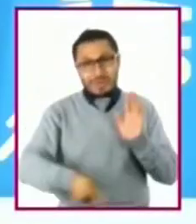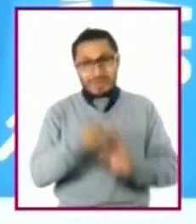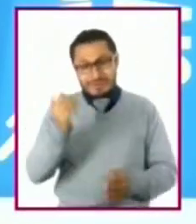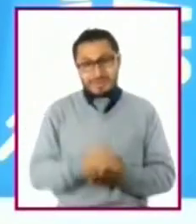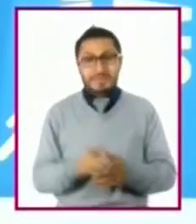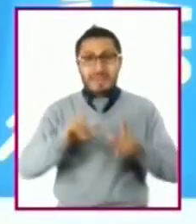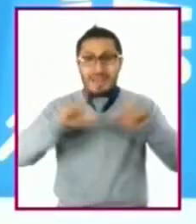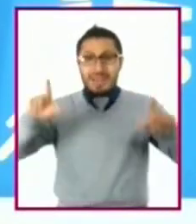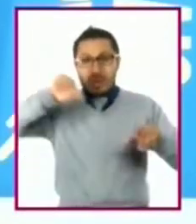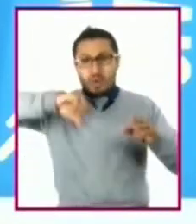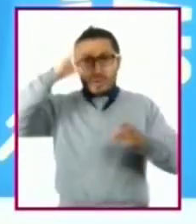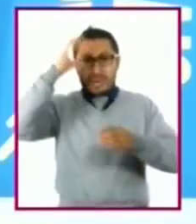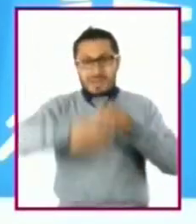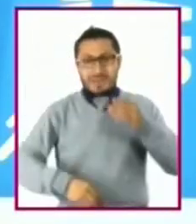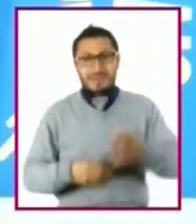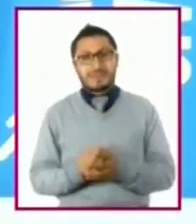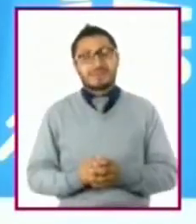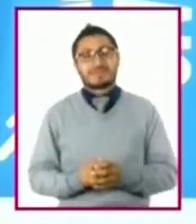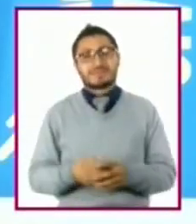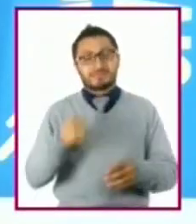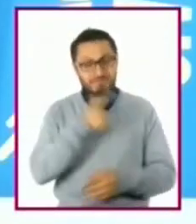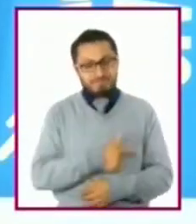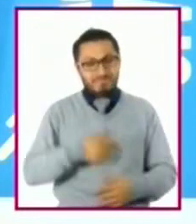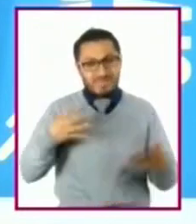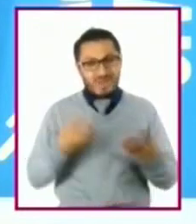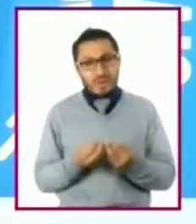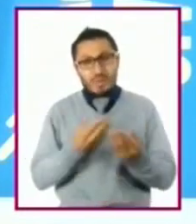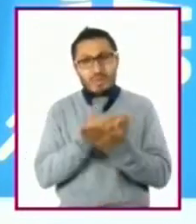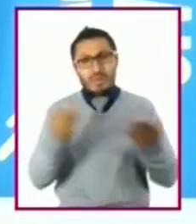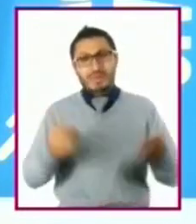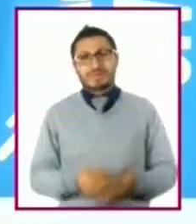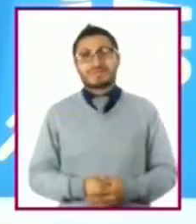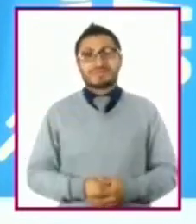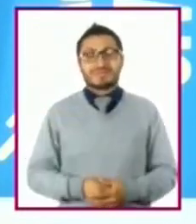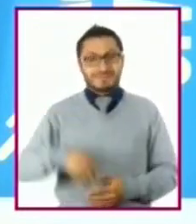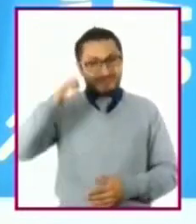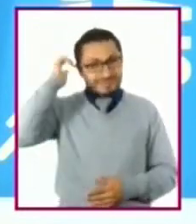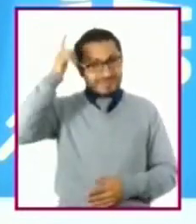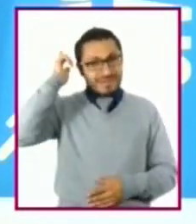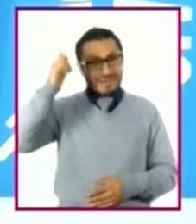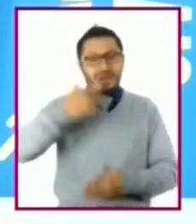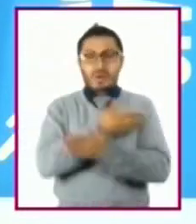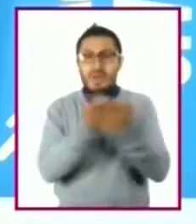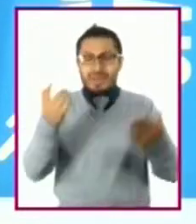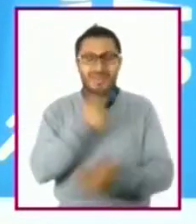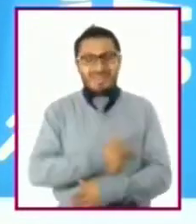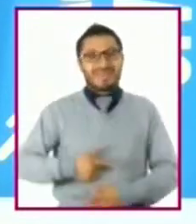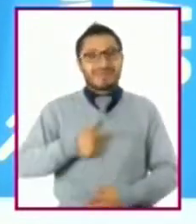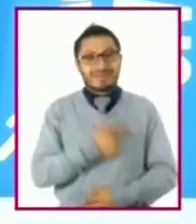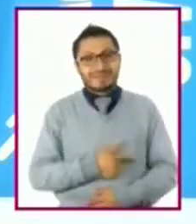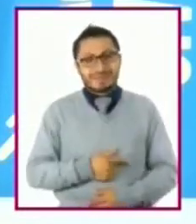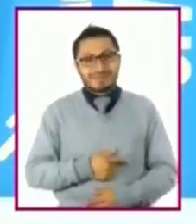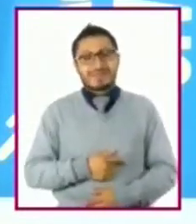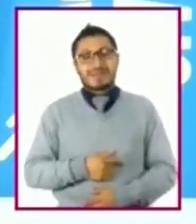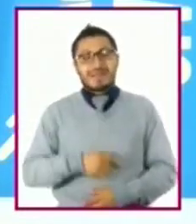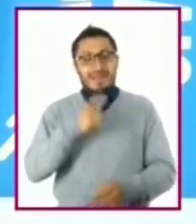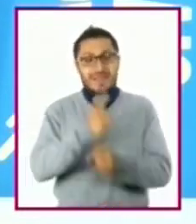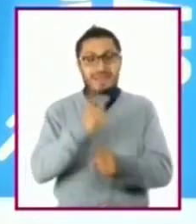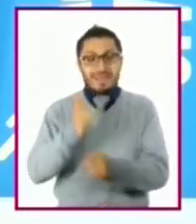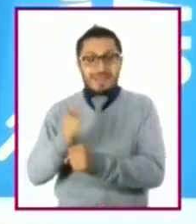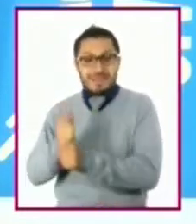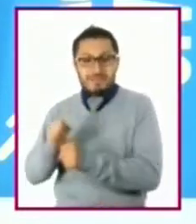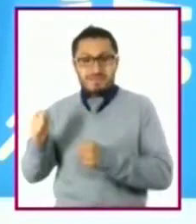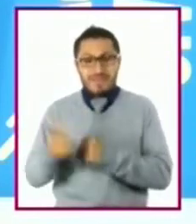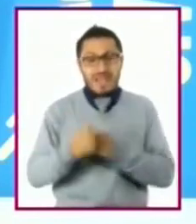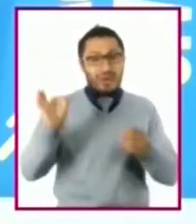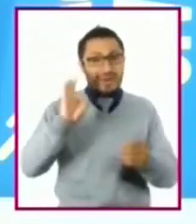terminado por esta ocasión. Ha sido un gusto estar con ustedes. Esperamos que les haya gustado y hayan podido descubrir algo que